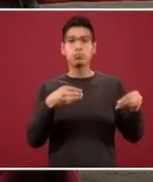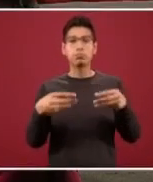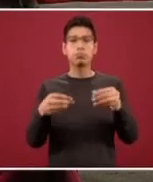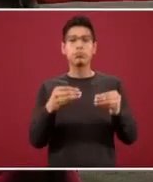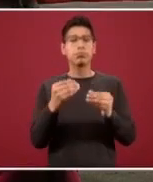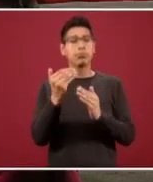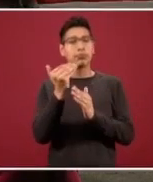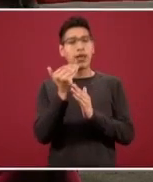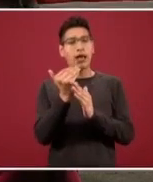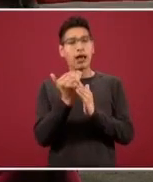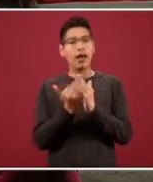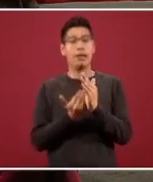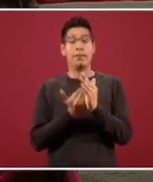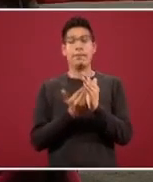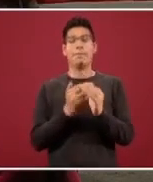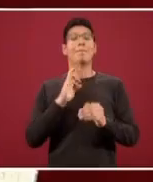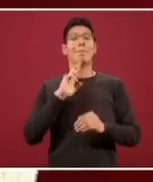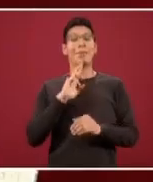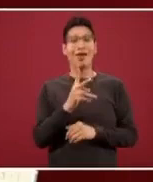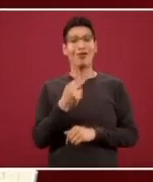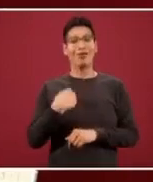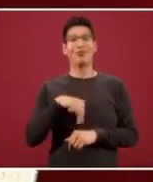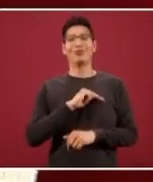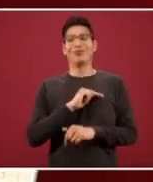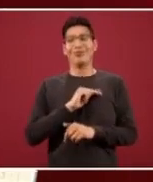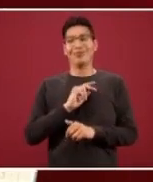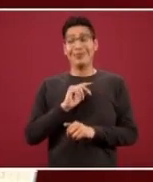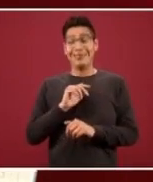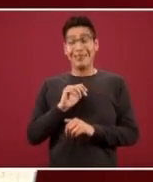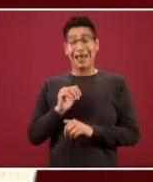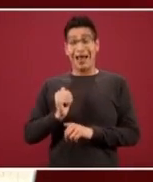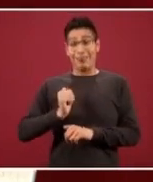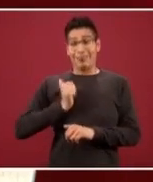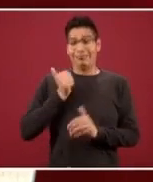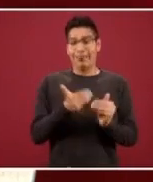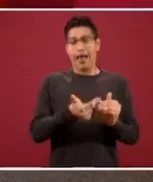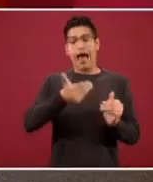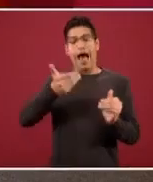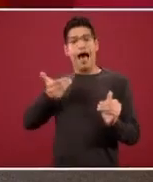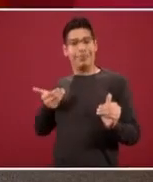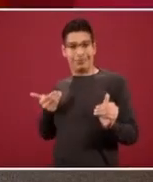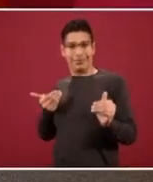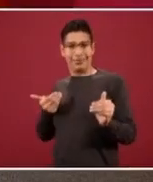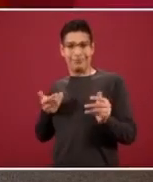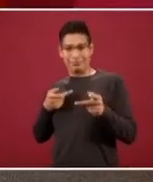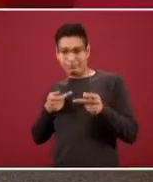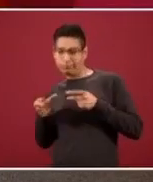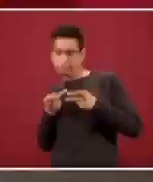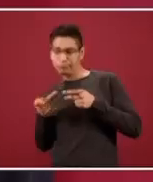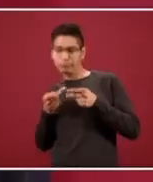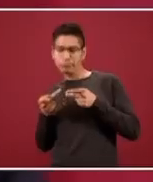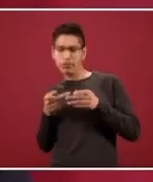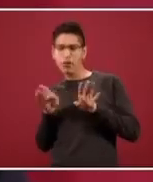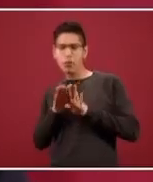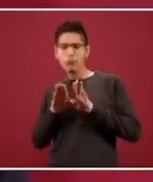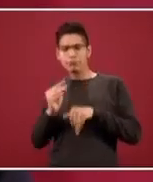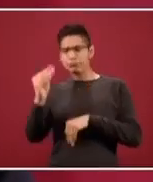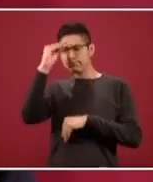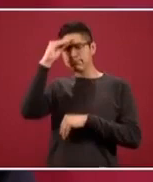es disminuir, el impacto social será menor y el impacto sobre la